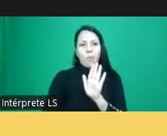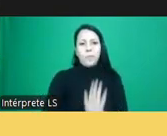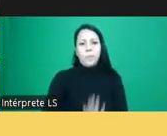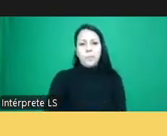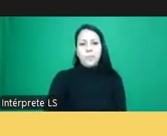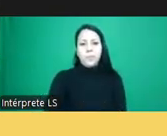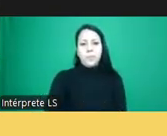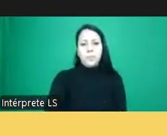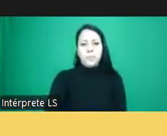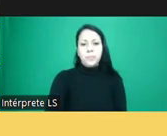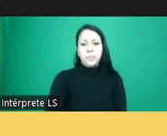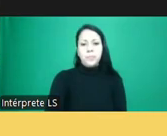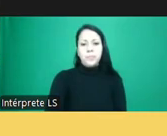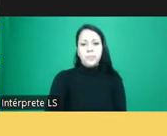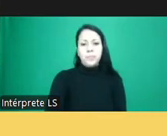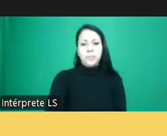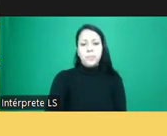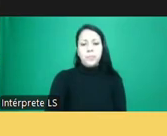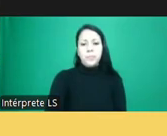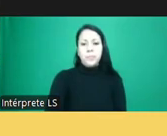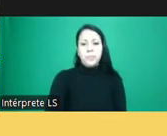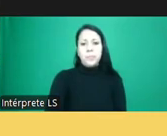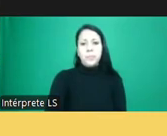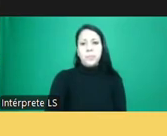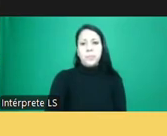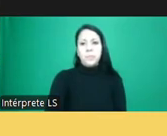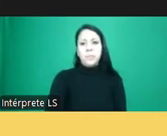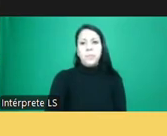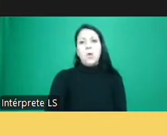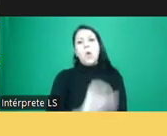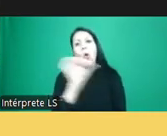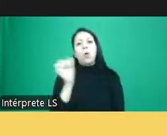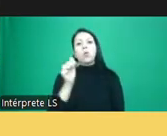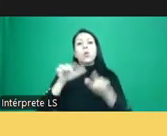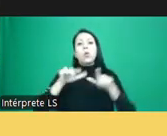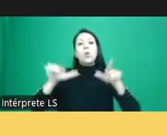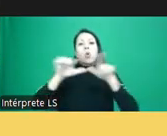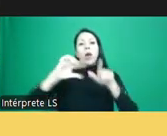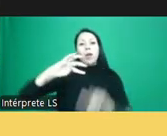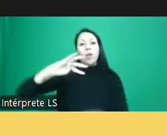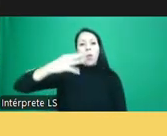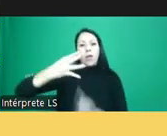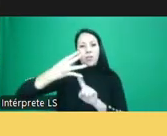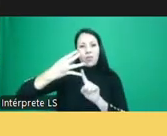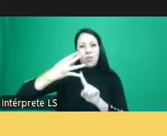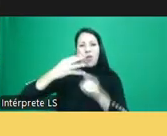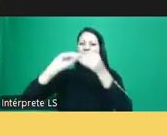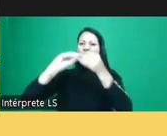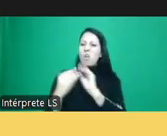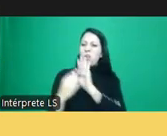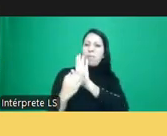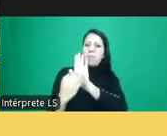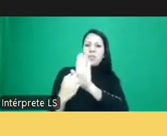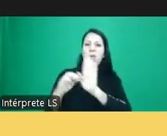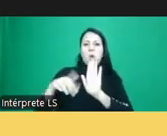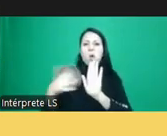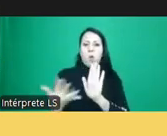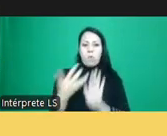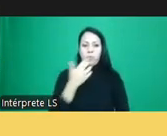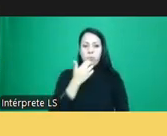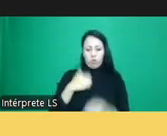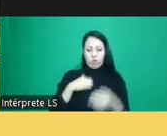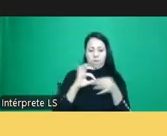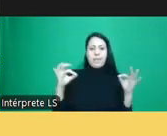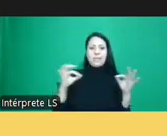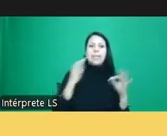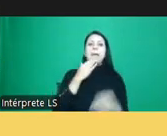4 y la forma como lo representan. A mí me quedó así. Me impulso con este